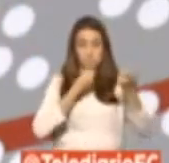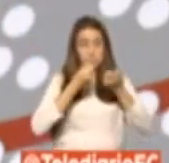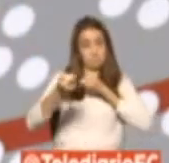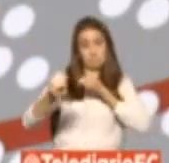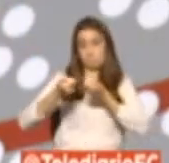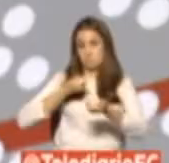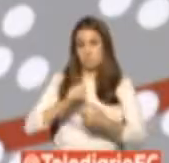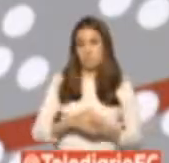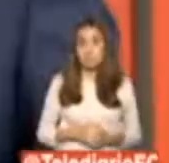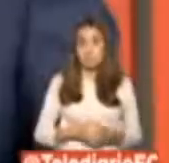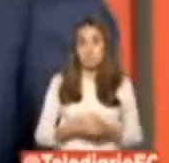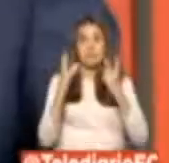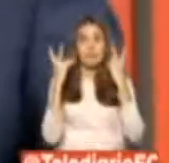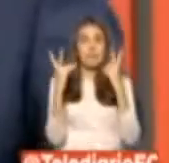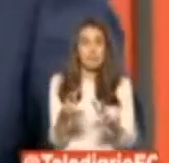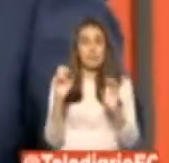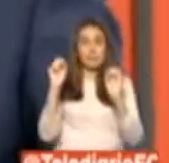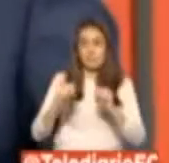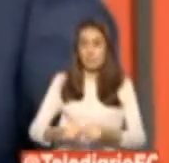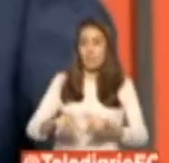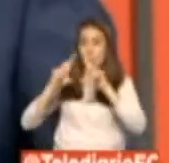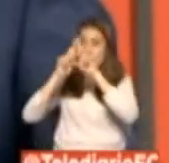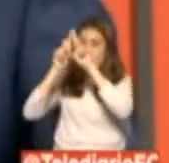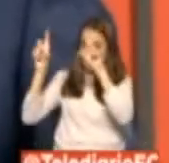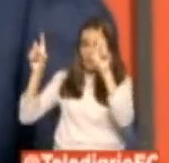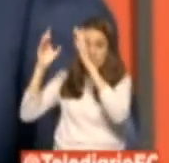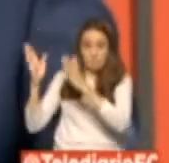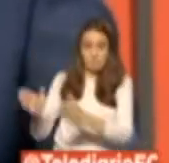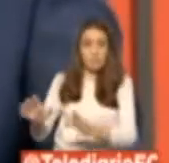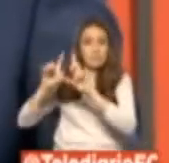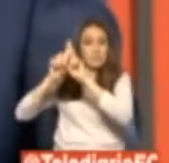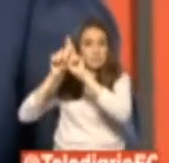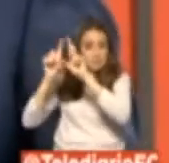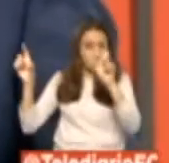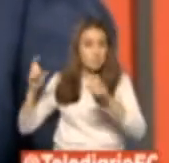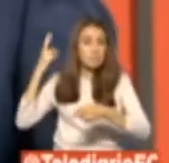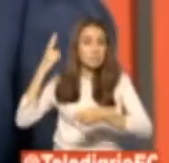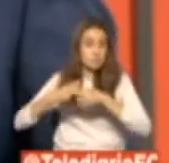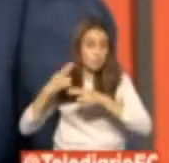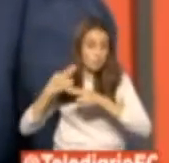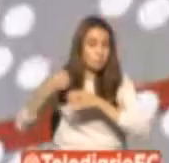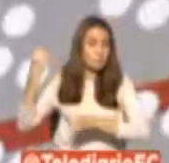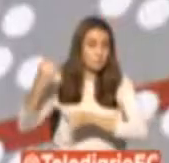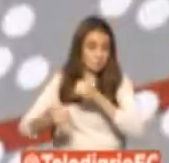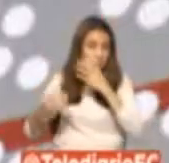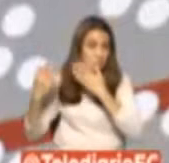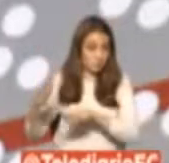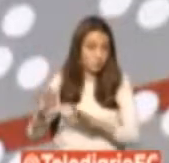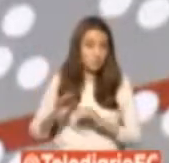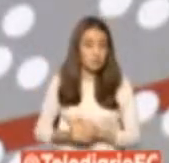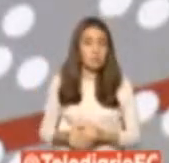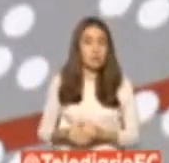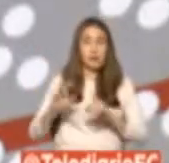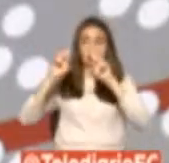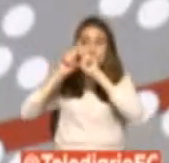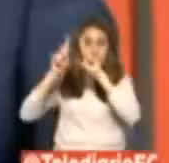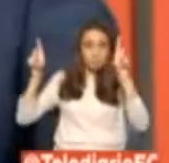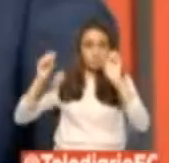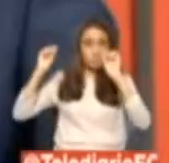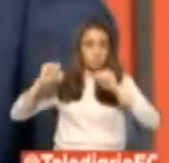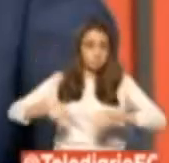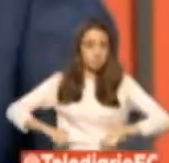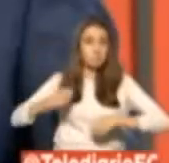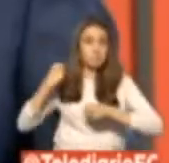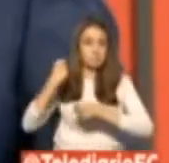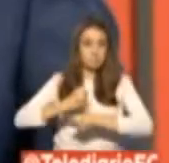código orgánico. Ya que se implican a empresas y empresarios, que no les apellidan. Hay empresas que